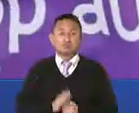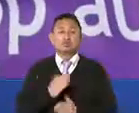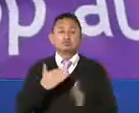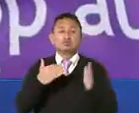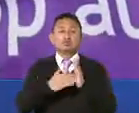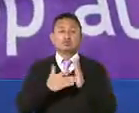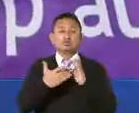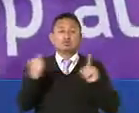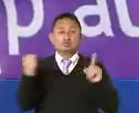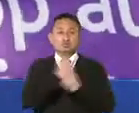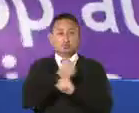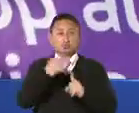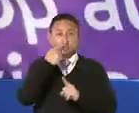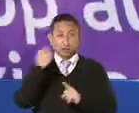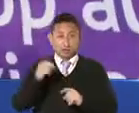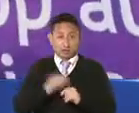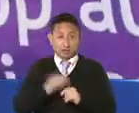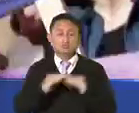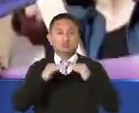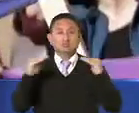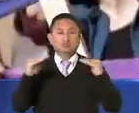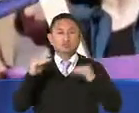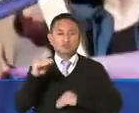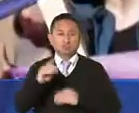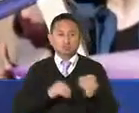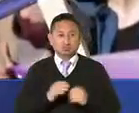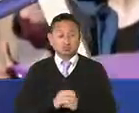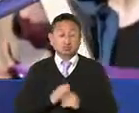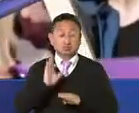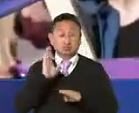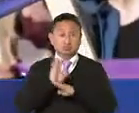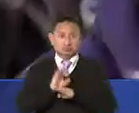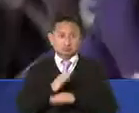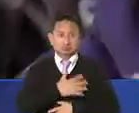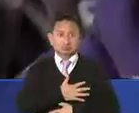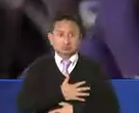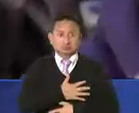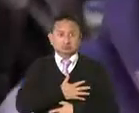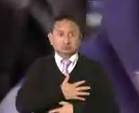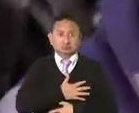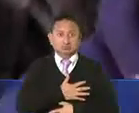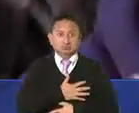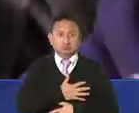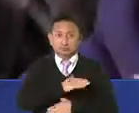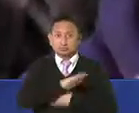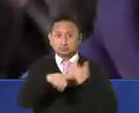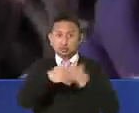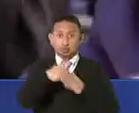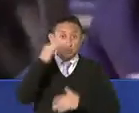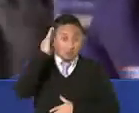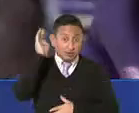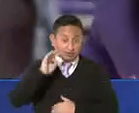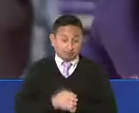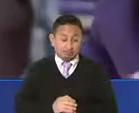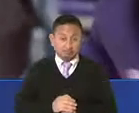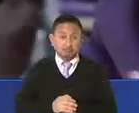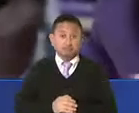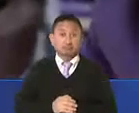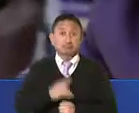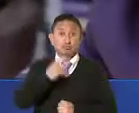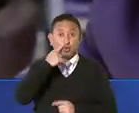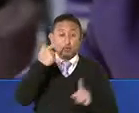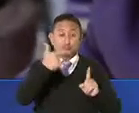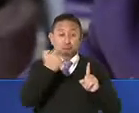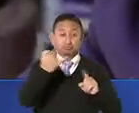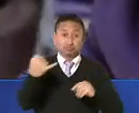salarial aquí se escucharon testimonios impactantes para todas las mujeres que han sido víctimas de feminicidio de violación para mí y mis